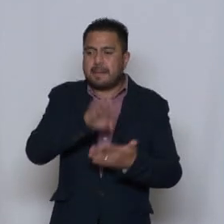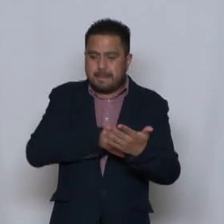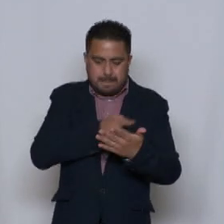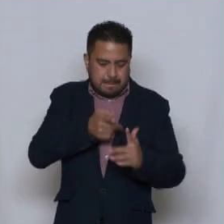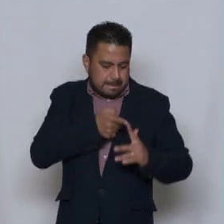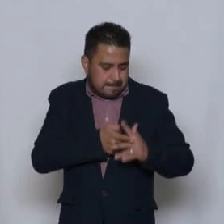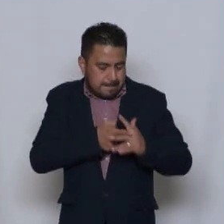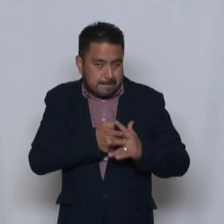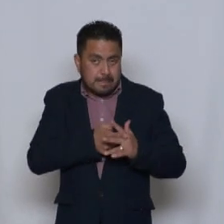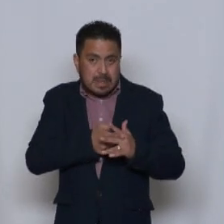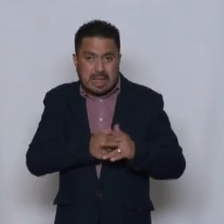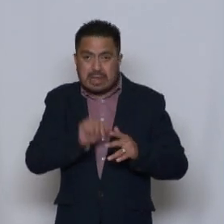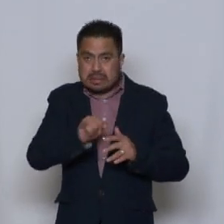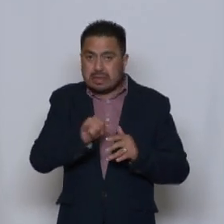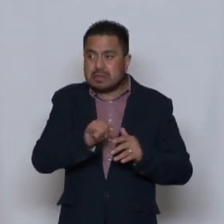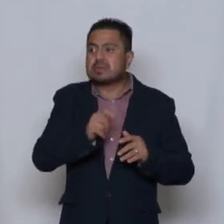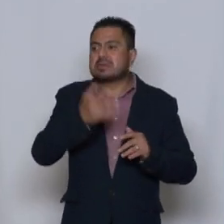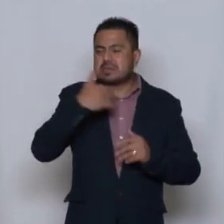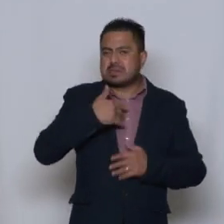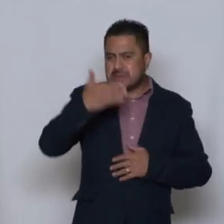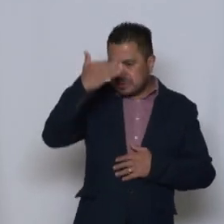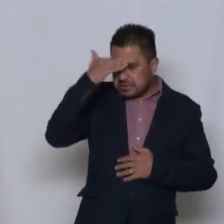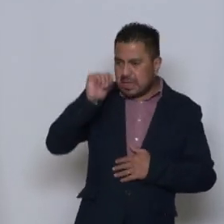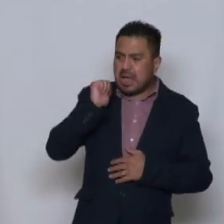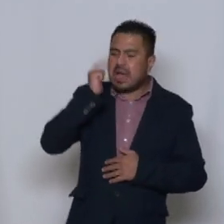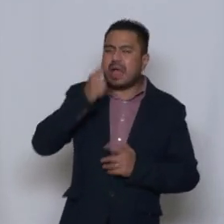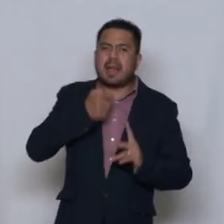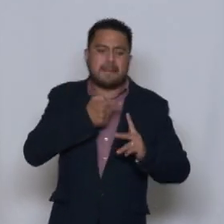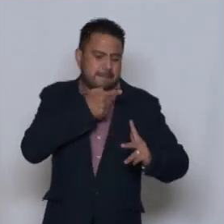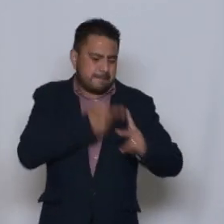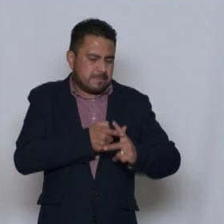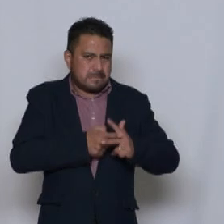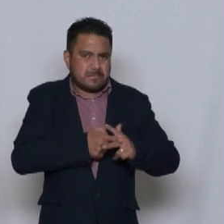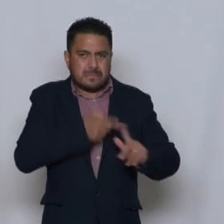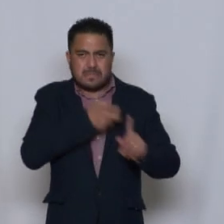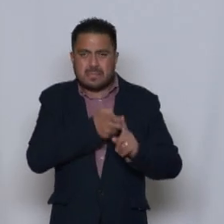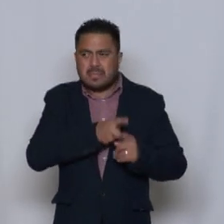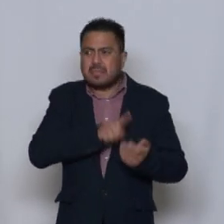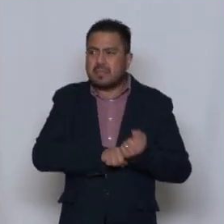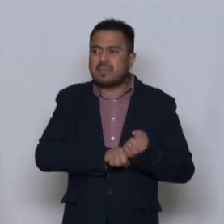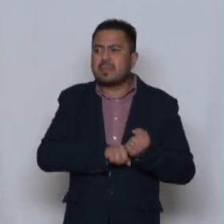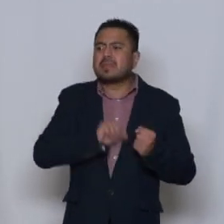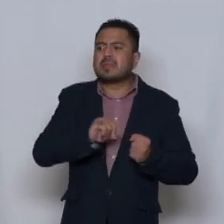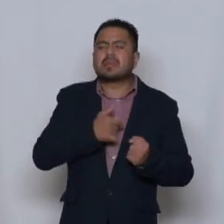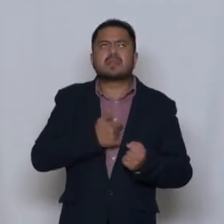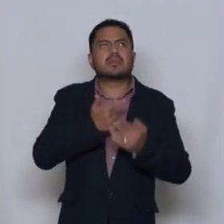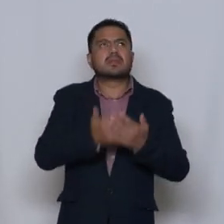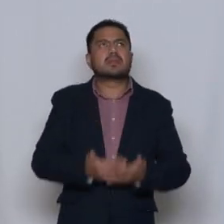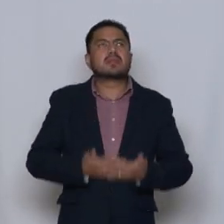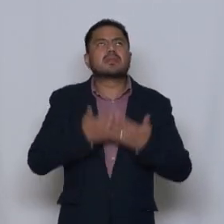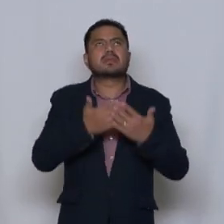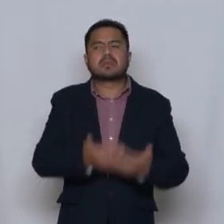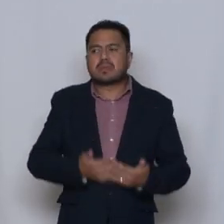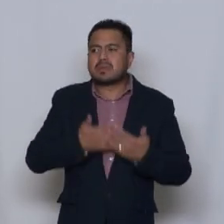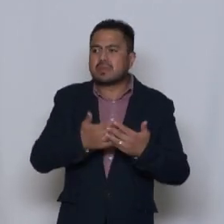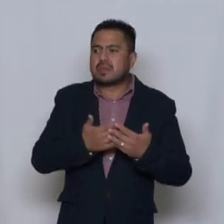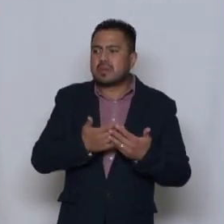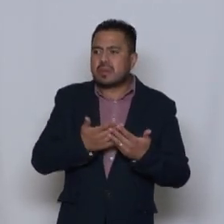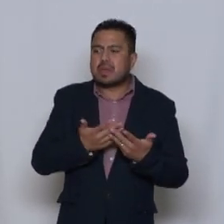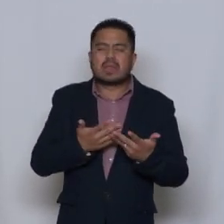matemático. Entonces, sabemos que hay ese patrón matemático y entonces esperamos